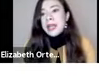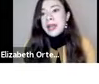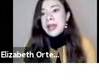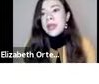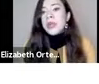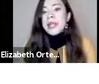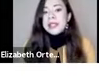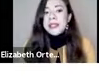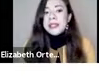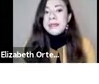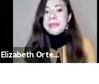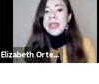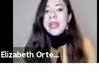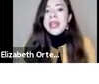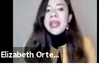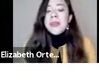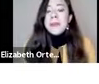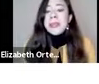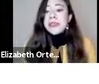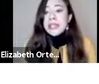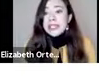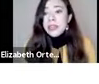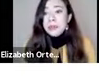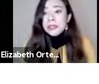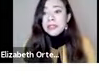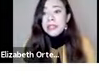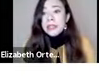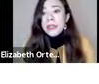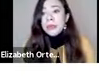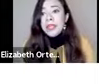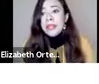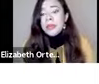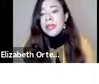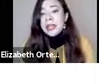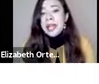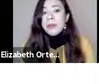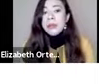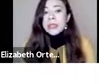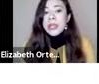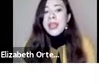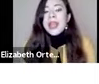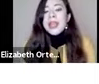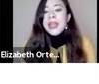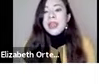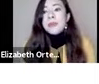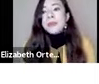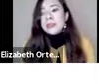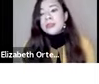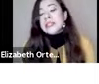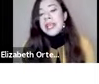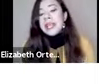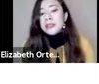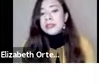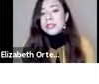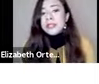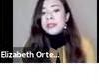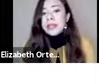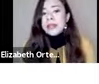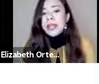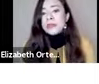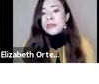también a algún accidente. Personas que de pronto tienen algún daño en el campo visual, de pronto llegan a